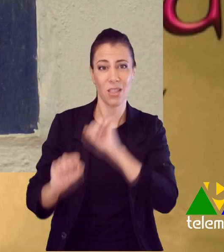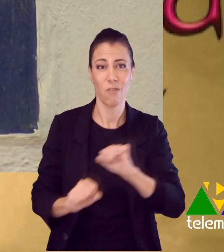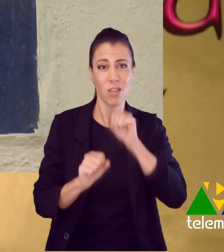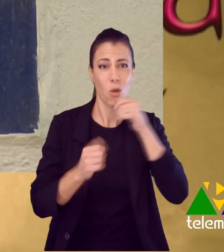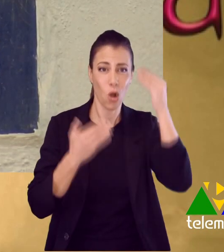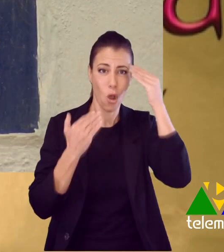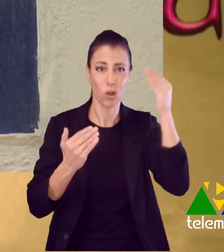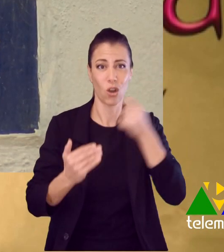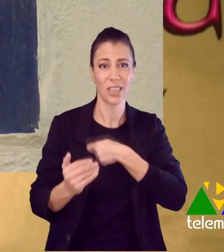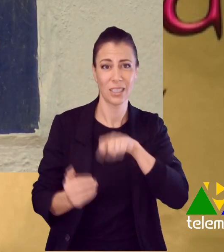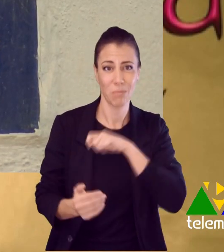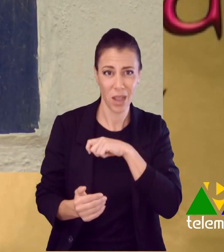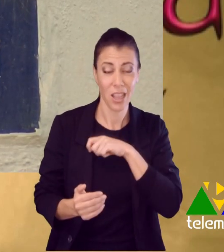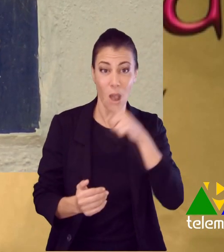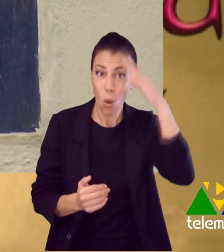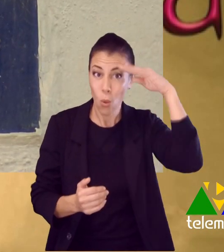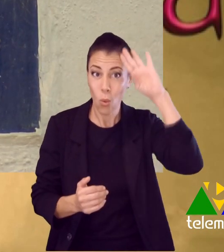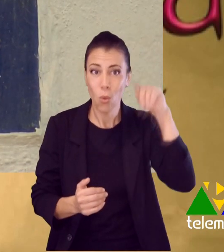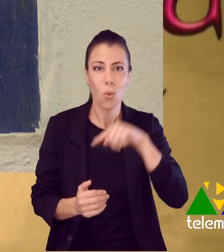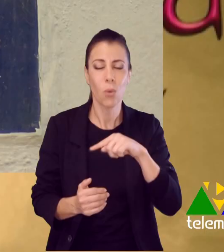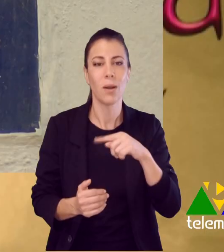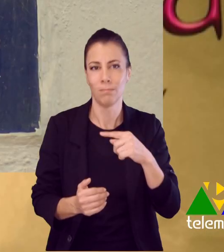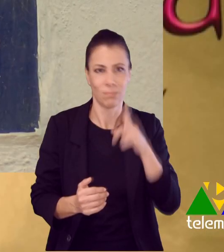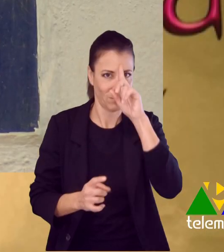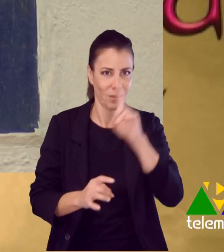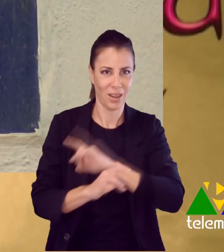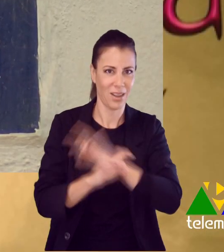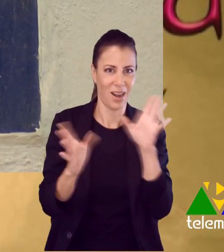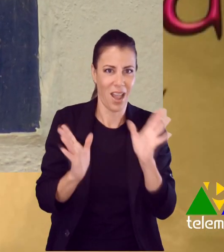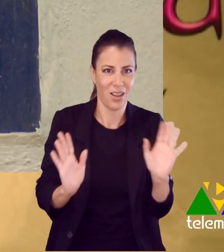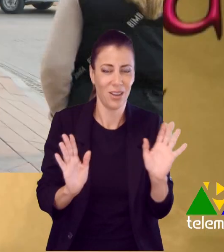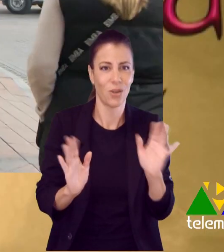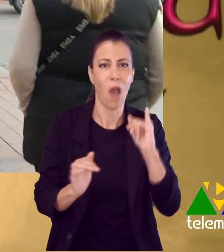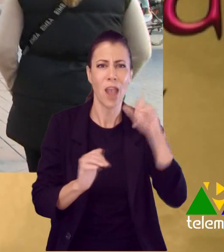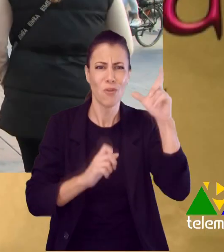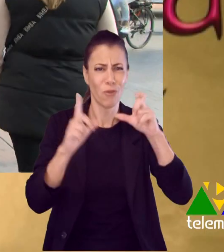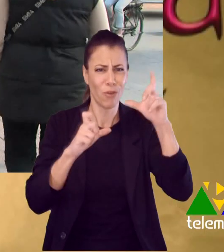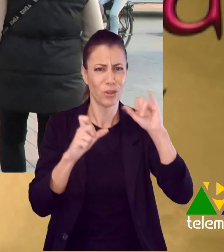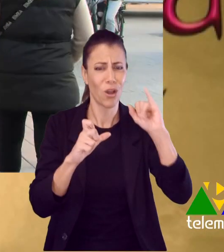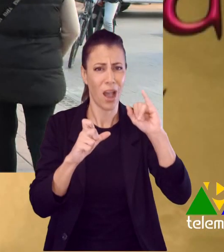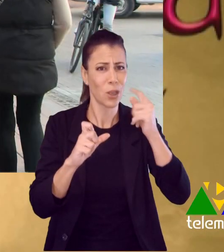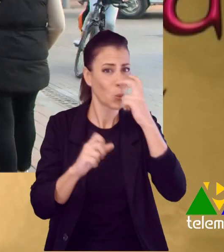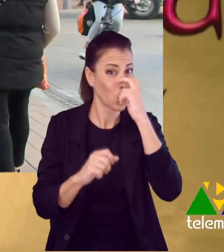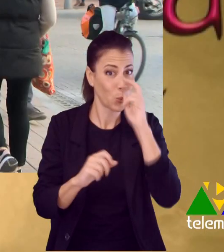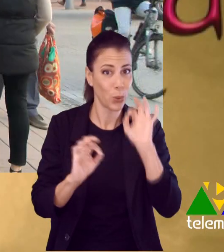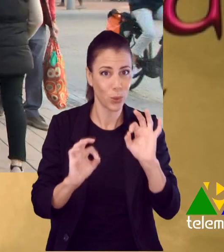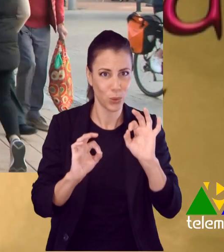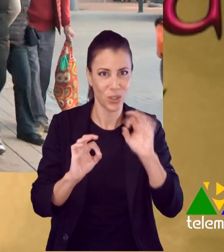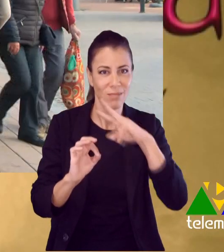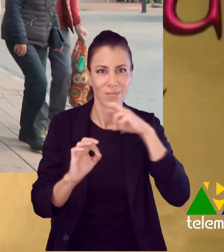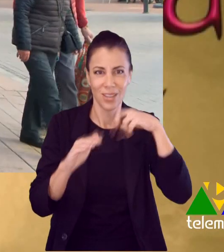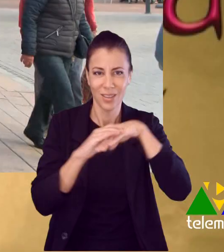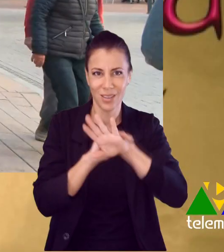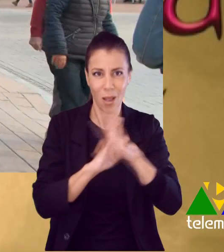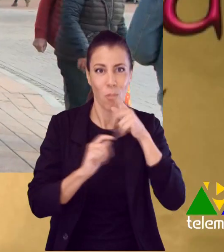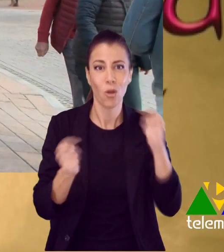España en Cuba, pues evidentemente, como Díaz Moreu, hay una foto curiosísima que se ha conservado,